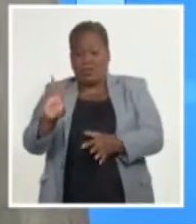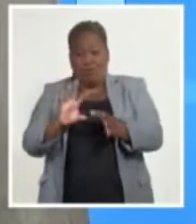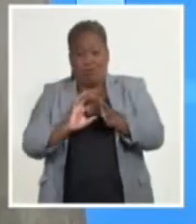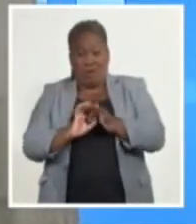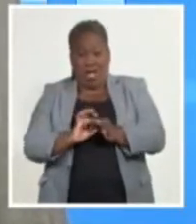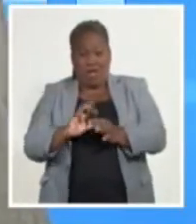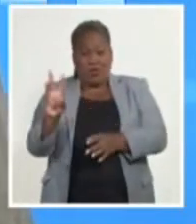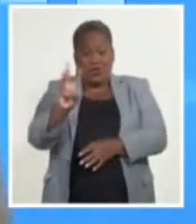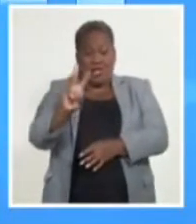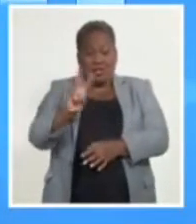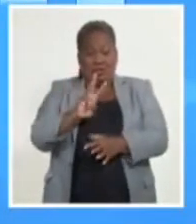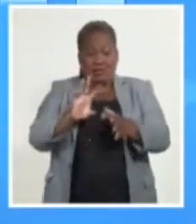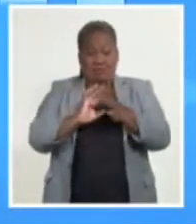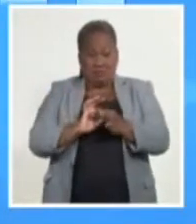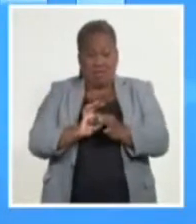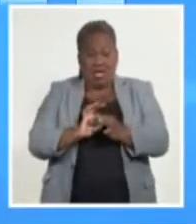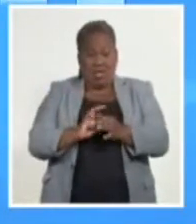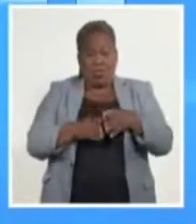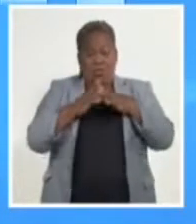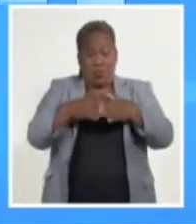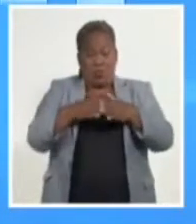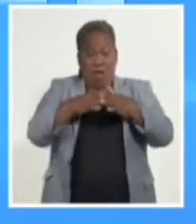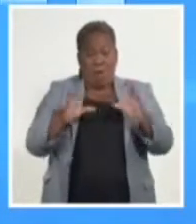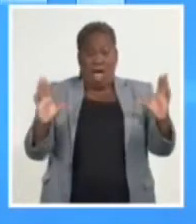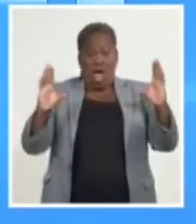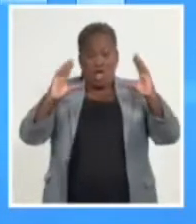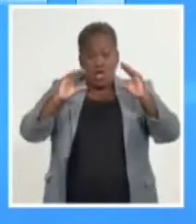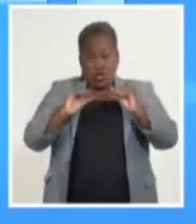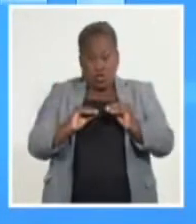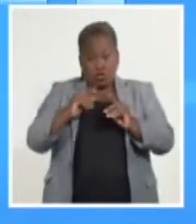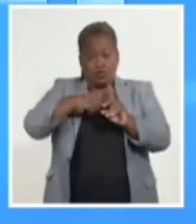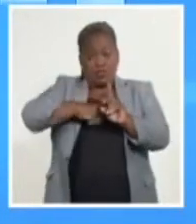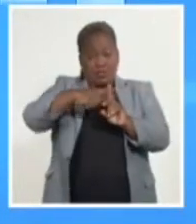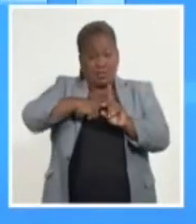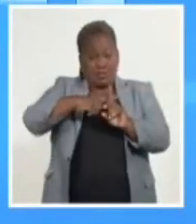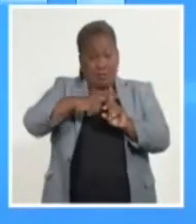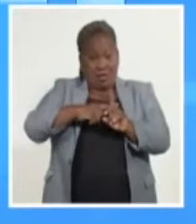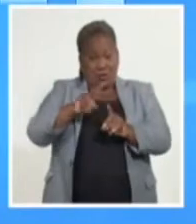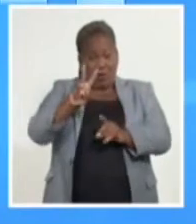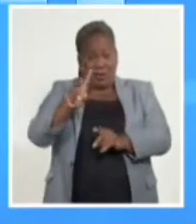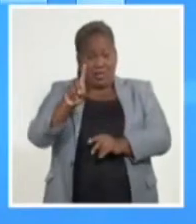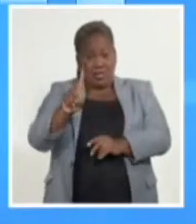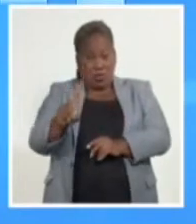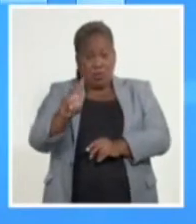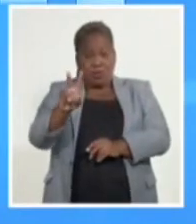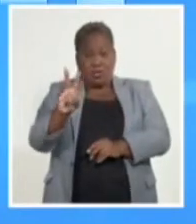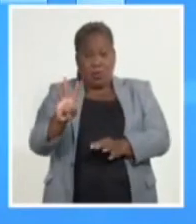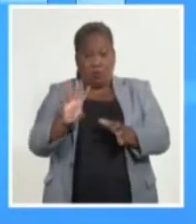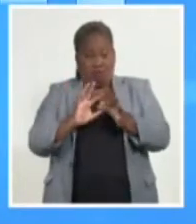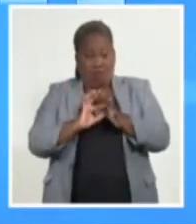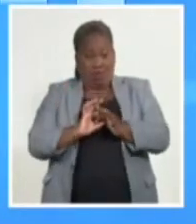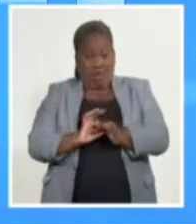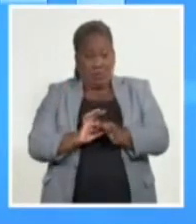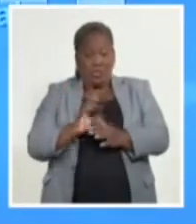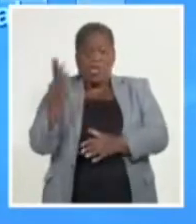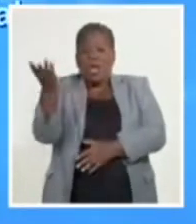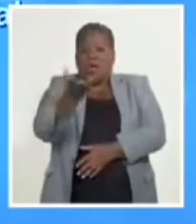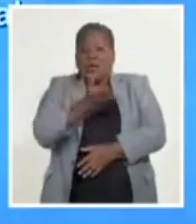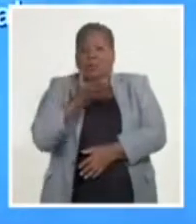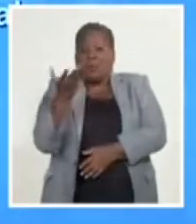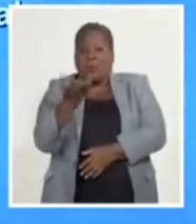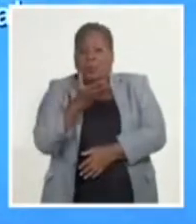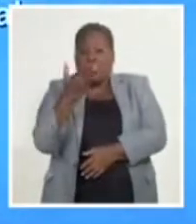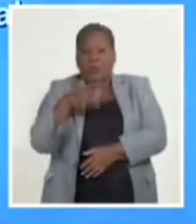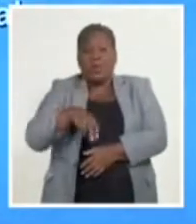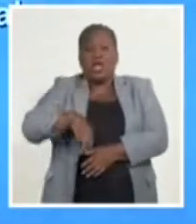33 grados en la provincia de Granma, y en la noche las temperaturas con valores entre 21 y 24 grados Celsius. Los vientos soplarán del